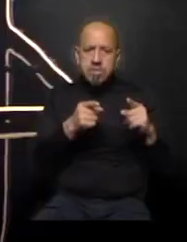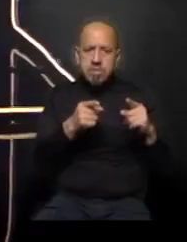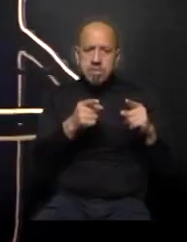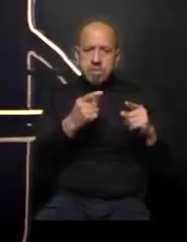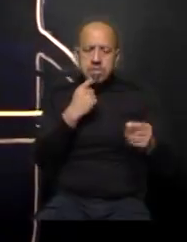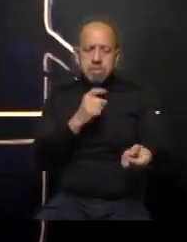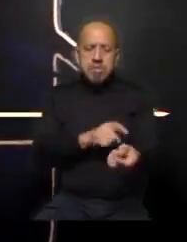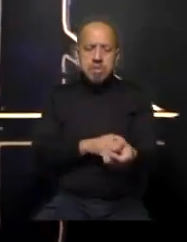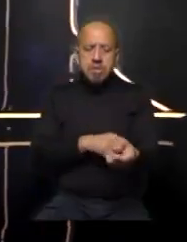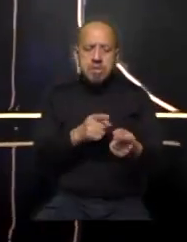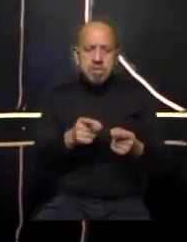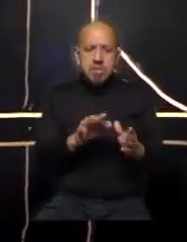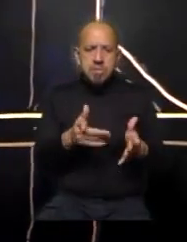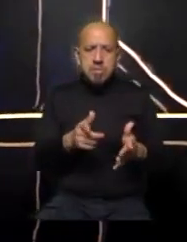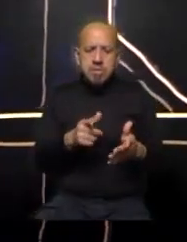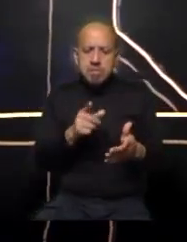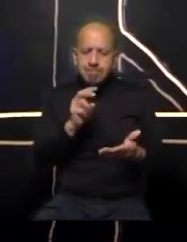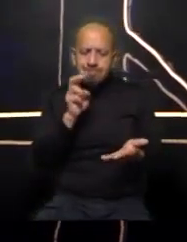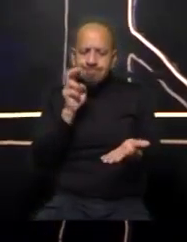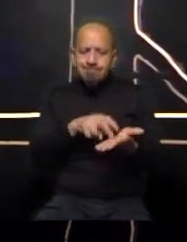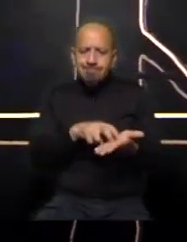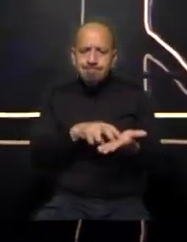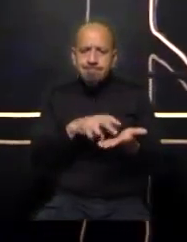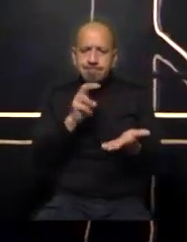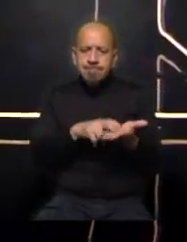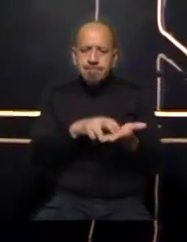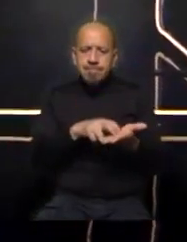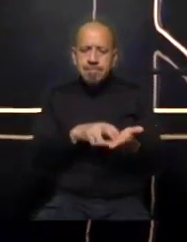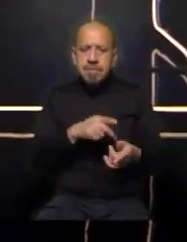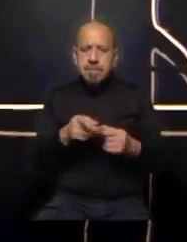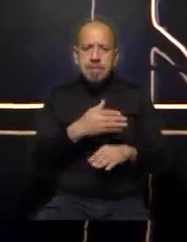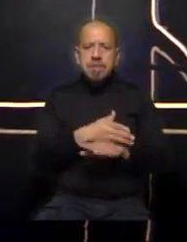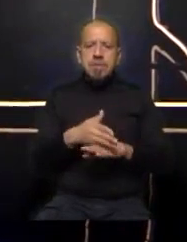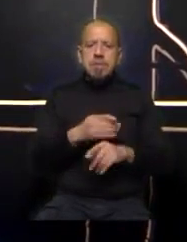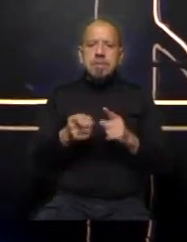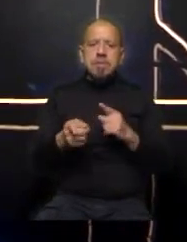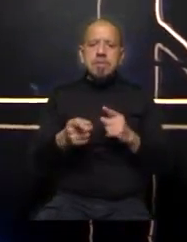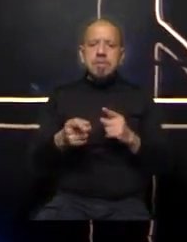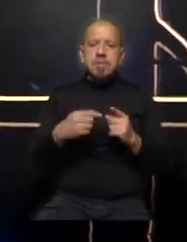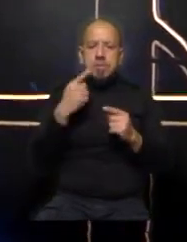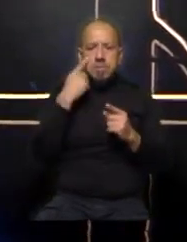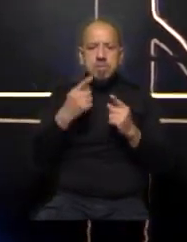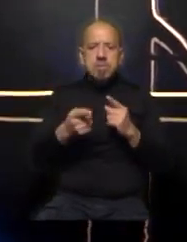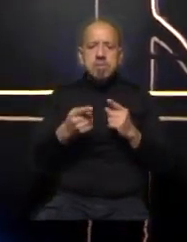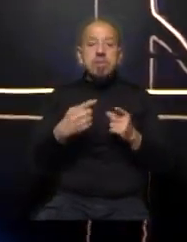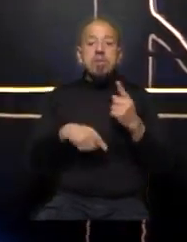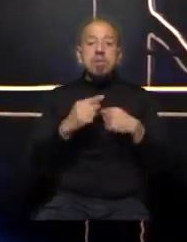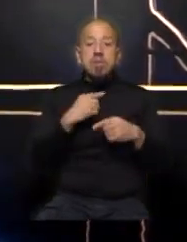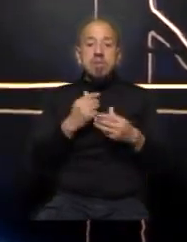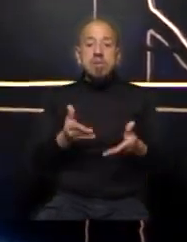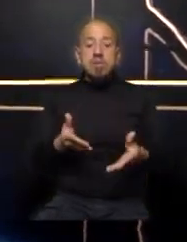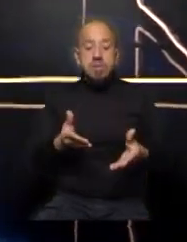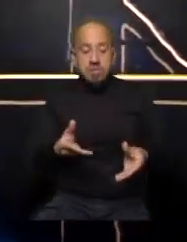oscuras parecen picad duras murmuró la sirvienta después de un rato de inmóvil observación levántelo a la